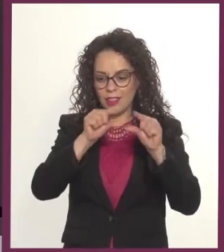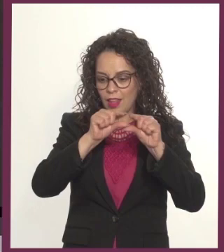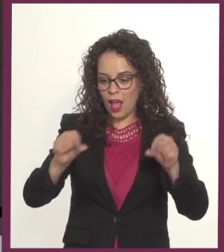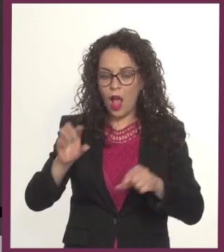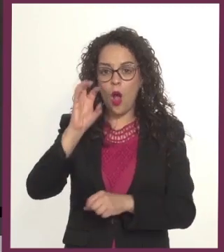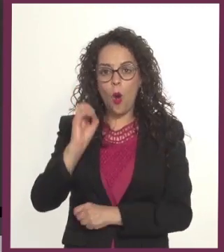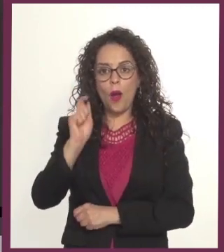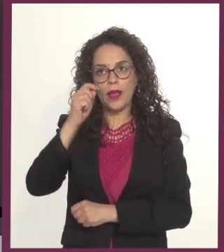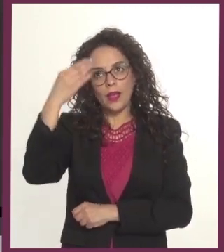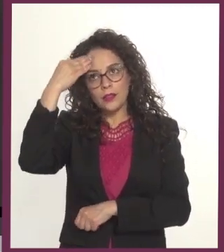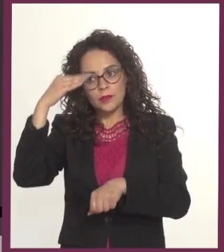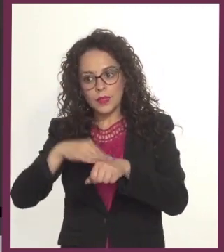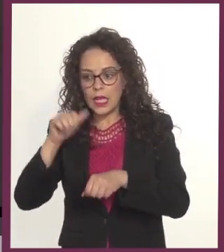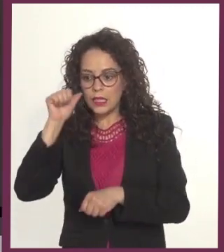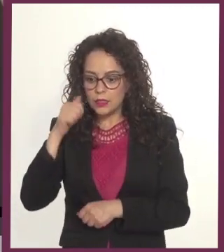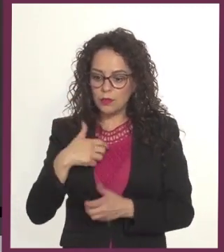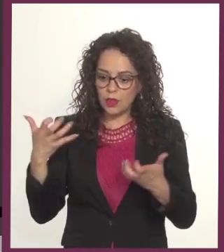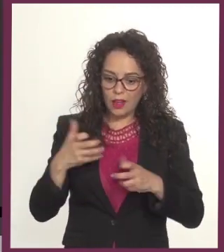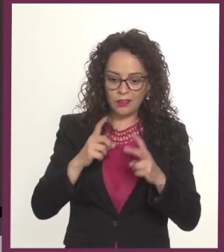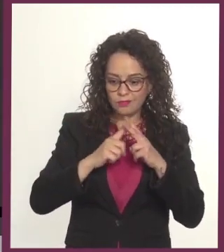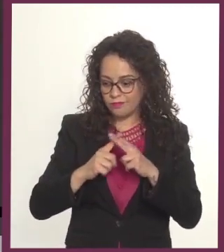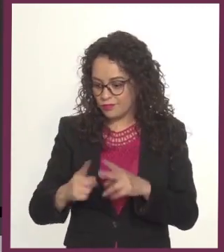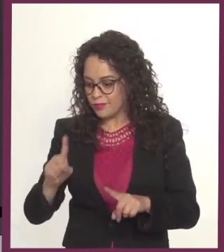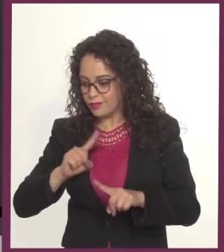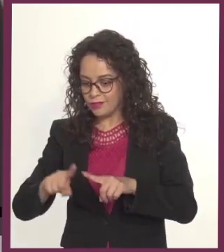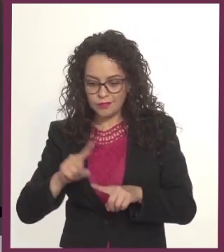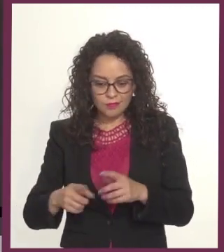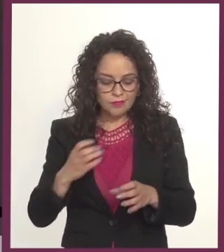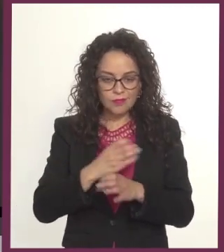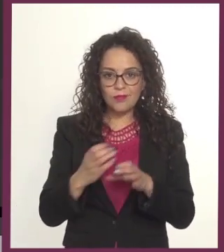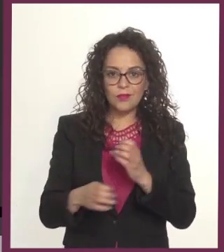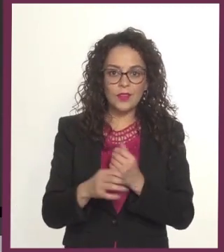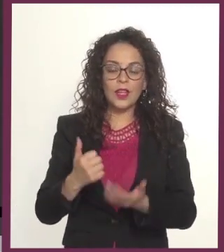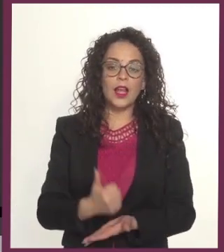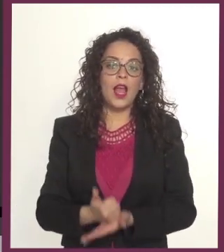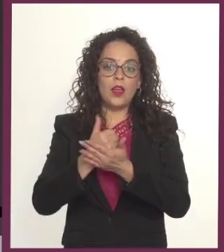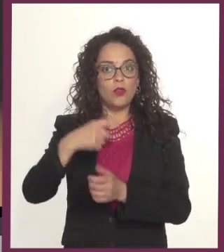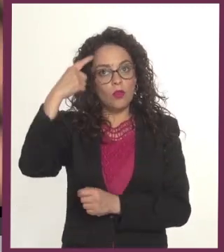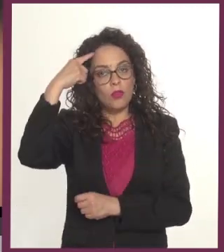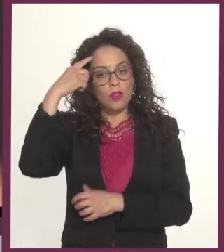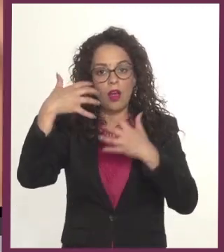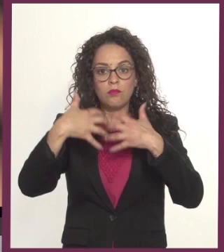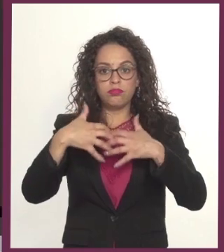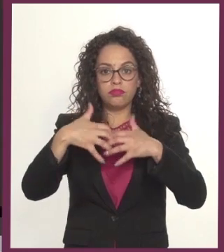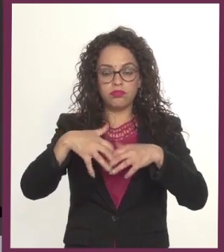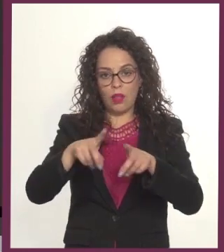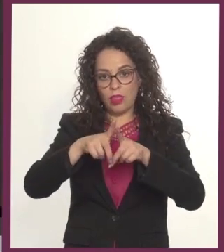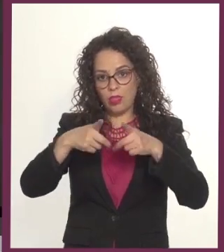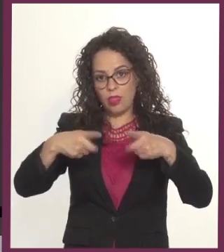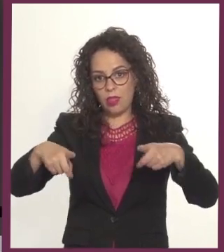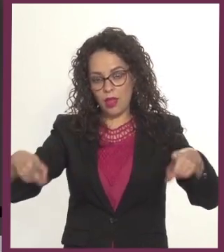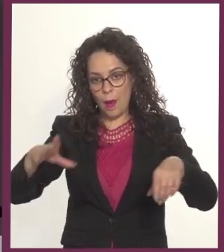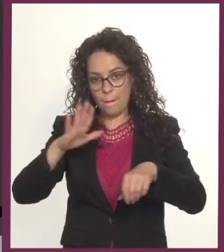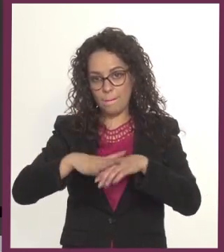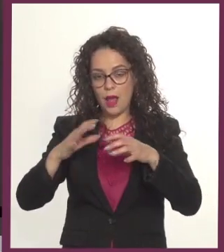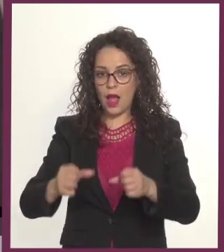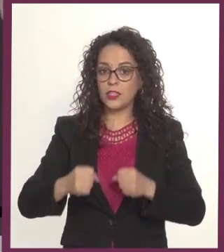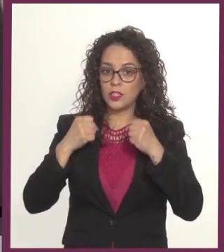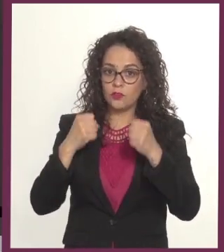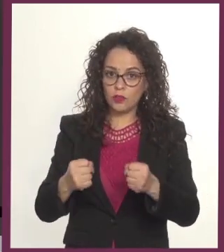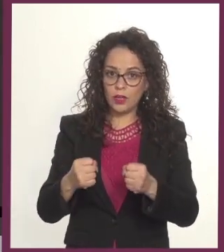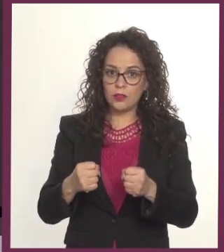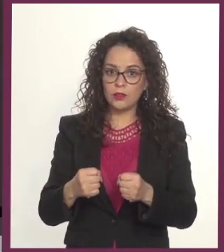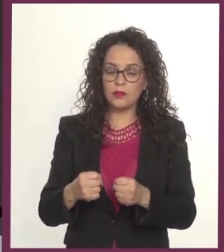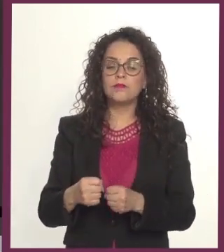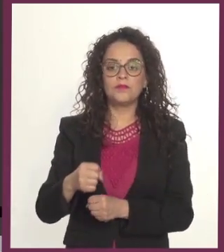mentales, siempre estoy intentando resolver puzzles, enigmas y eso hace que mi cerebro se vaya desarrollando y se fortalezca. Decía